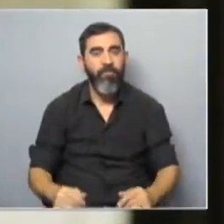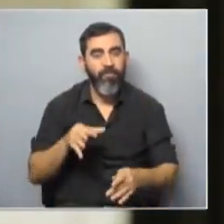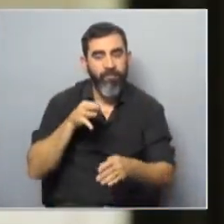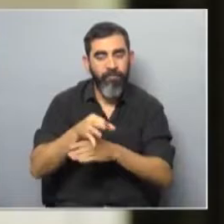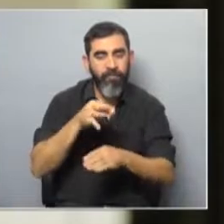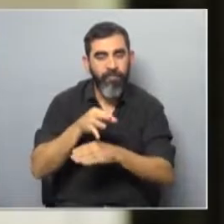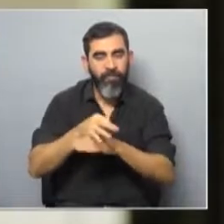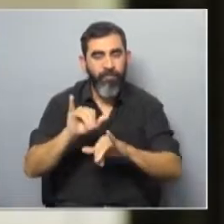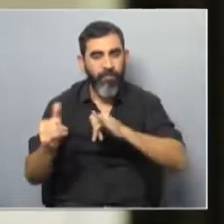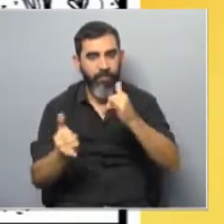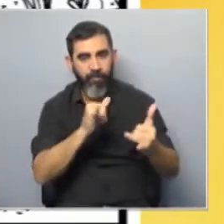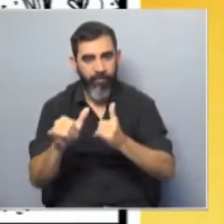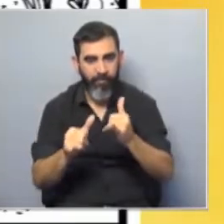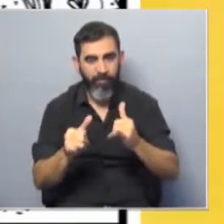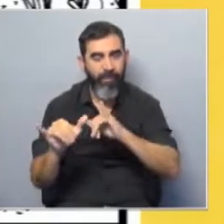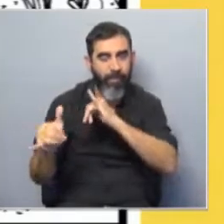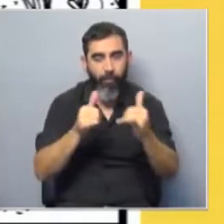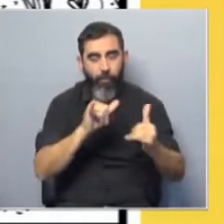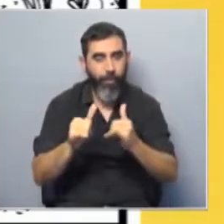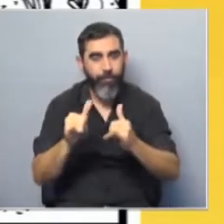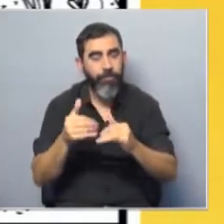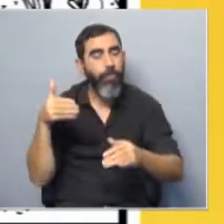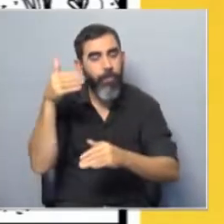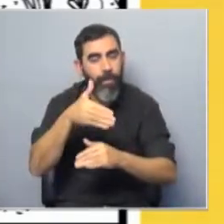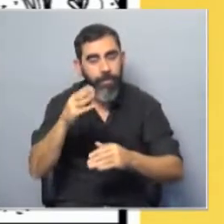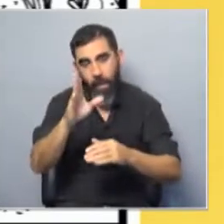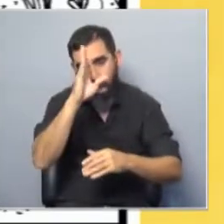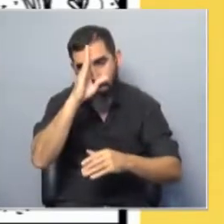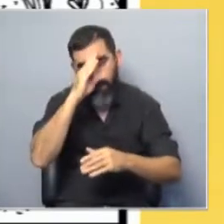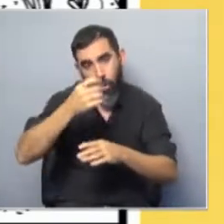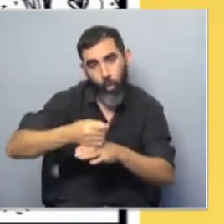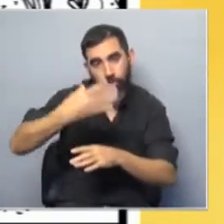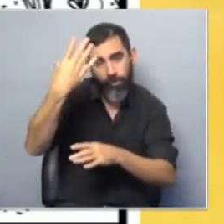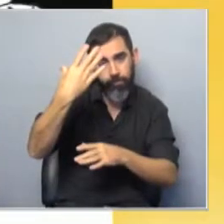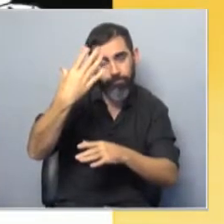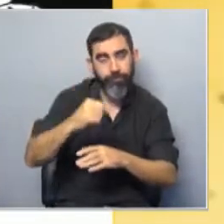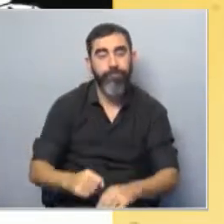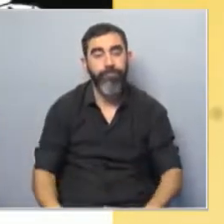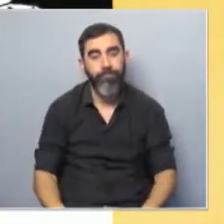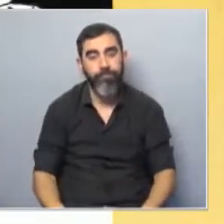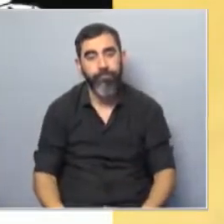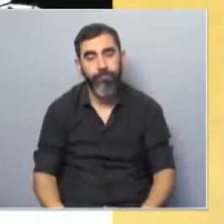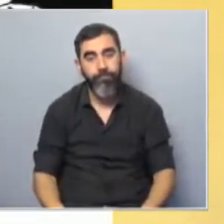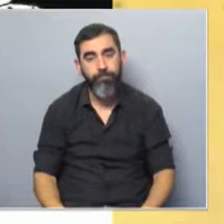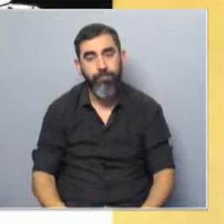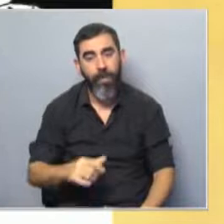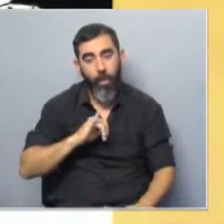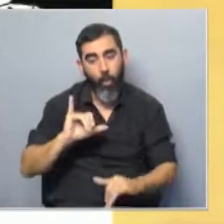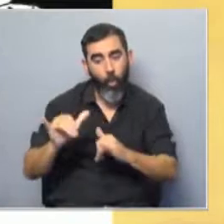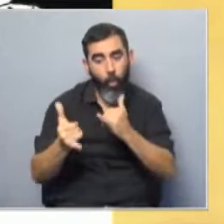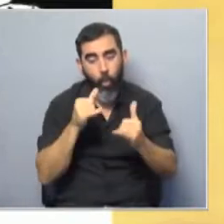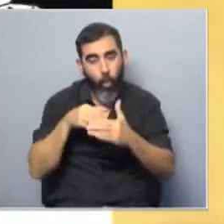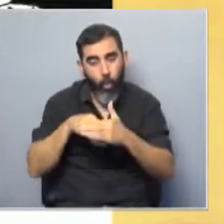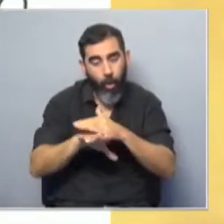enseñar a través del juego, que el juego sea partícipe de esto de aprender conceptos. Siento que cuando se ingresa el juego en